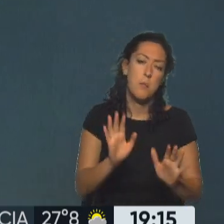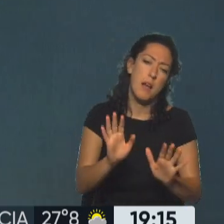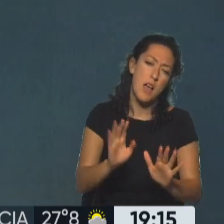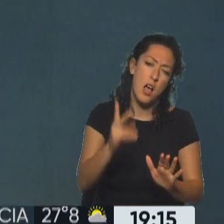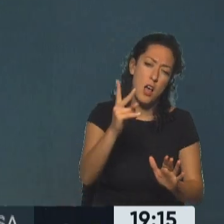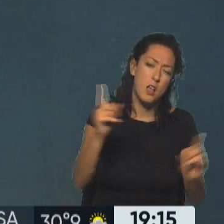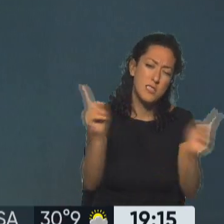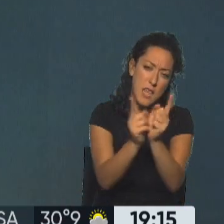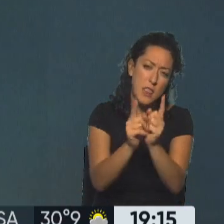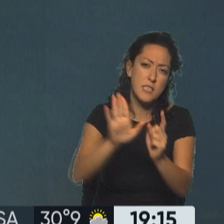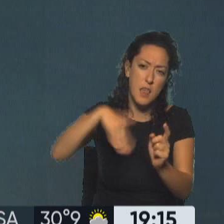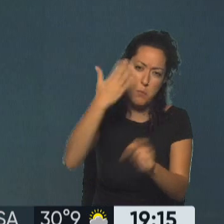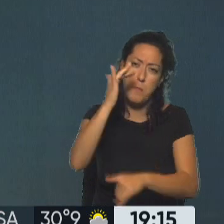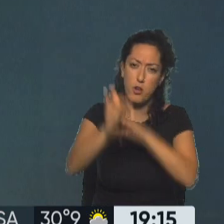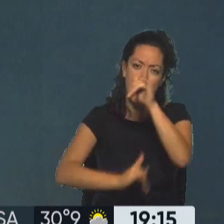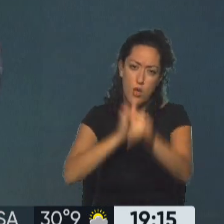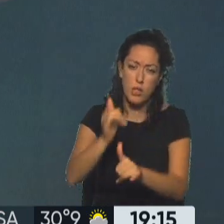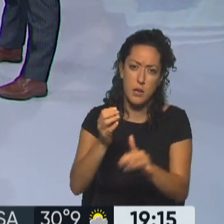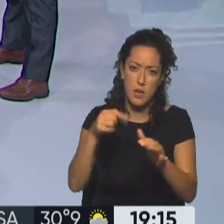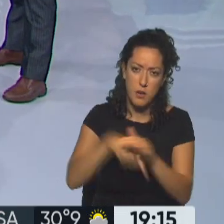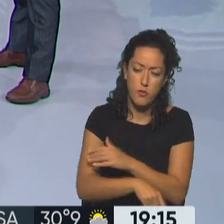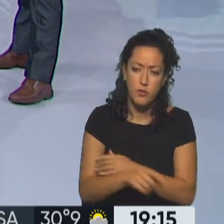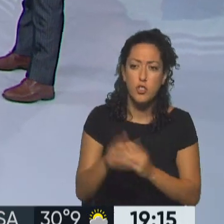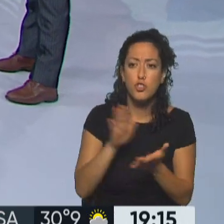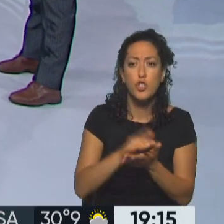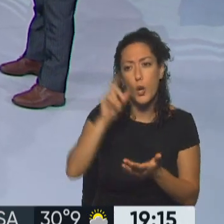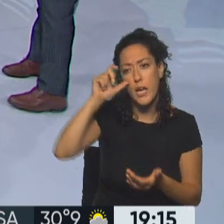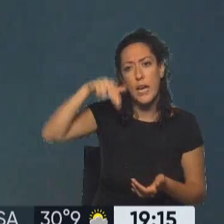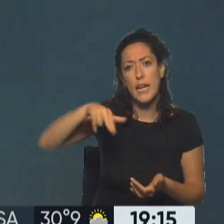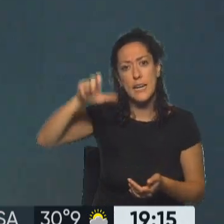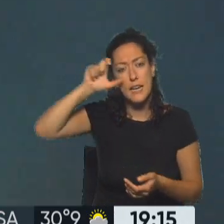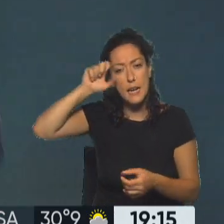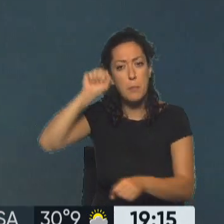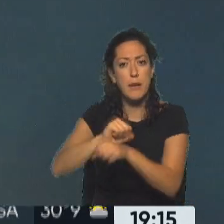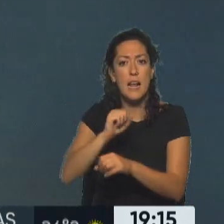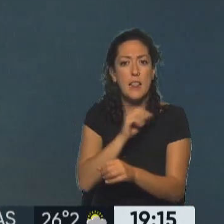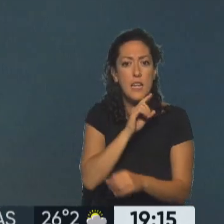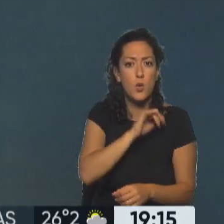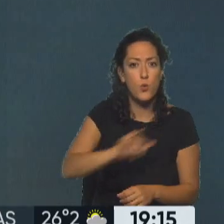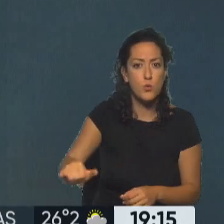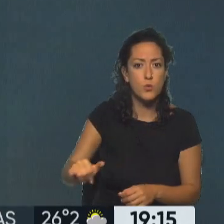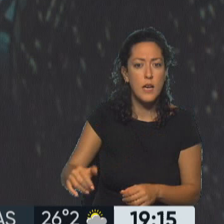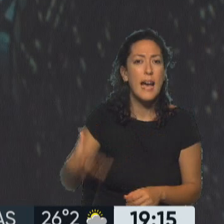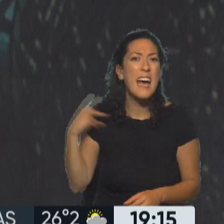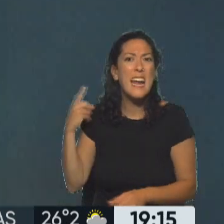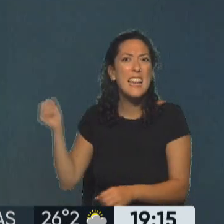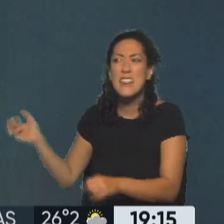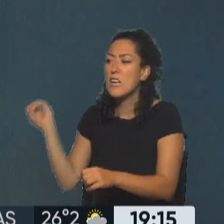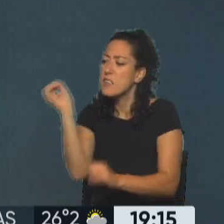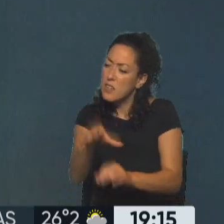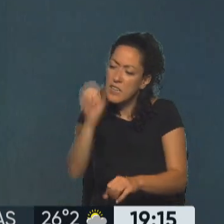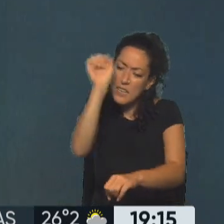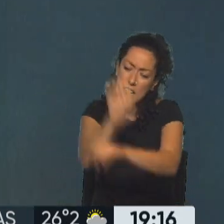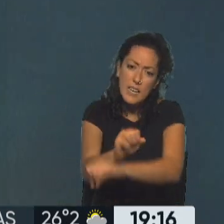ir a la síntesis y después las vas a ampliar. Sí. Digo, en el tema del ENRE hay una denuncia penal. Anda a buscar al gerente, metelo en cana. En nombre